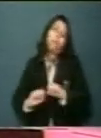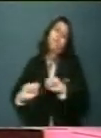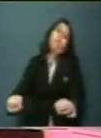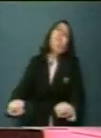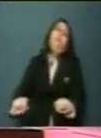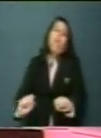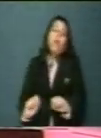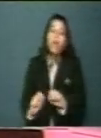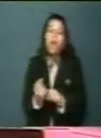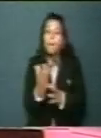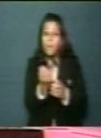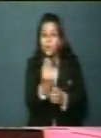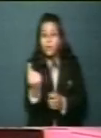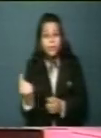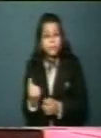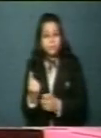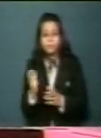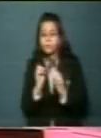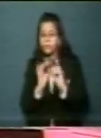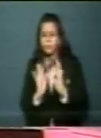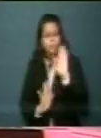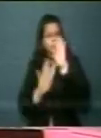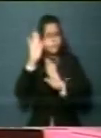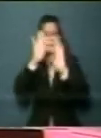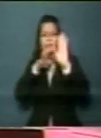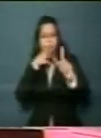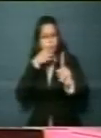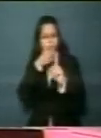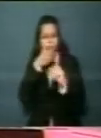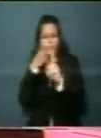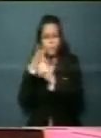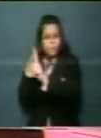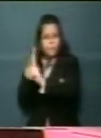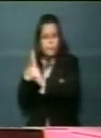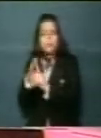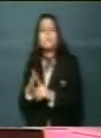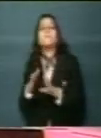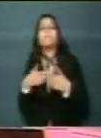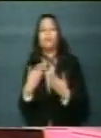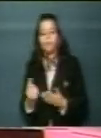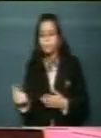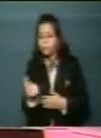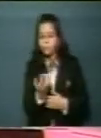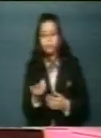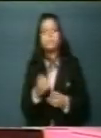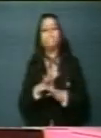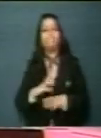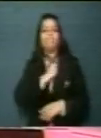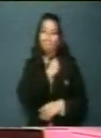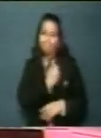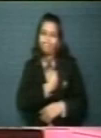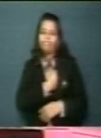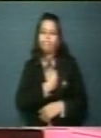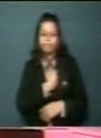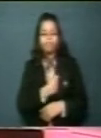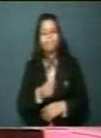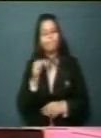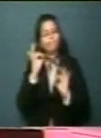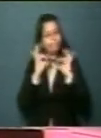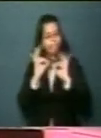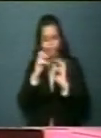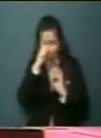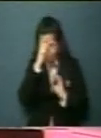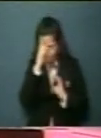hermanas que sin ser partícipes directos del conflicto armado fueron también sus víctimas. Ese es el mejor